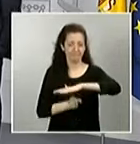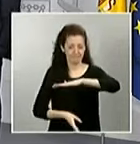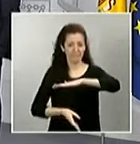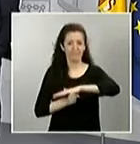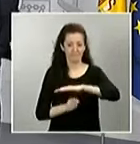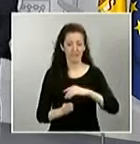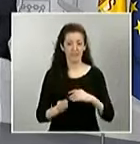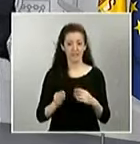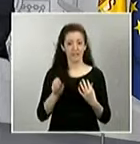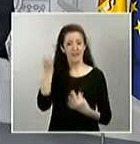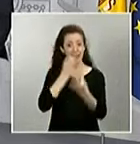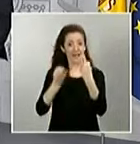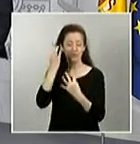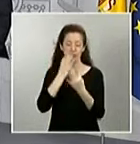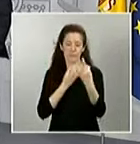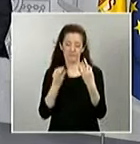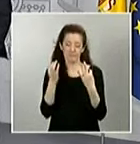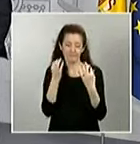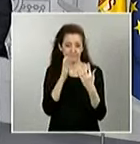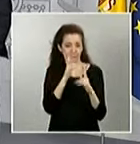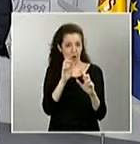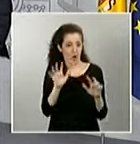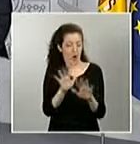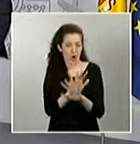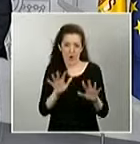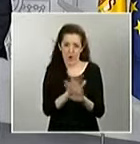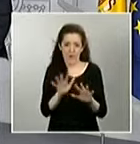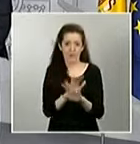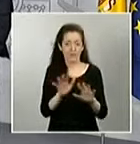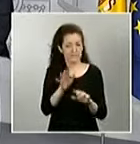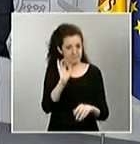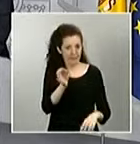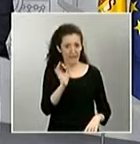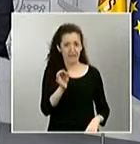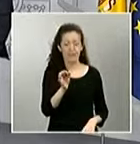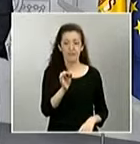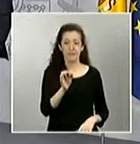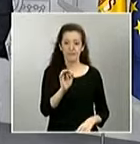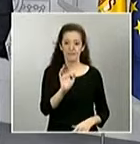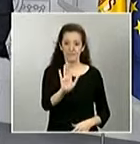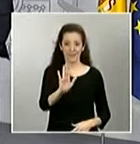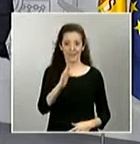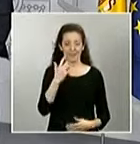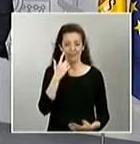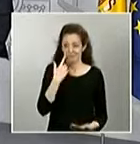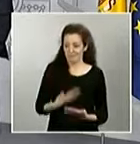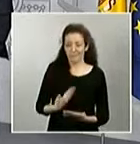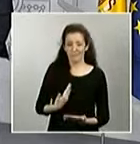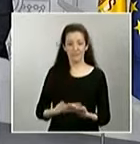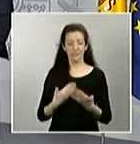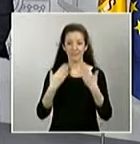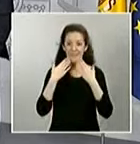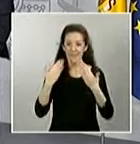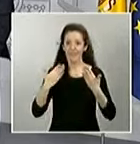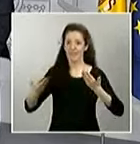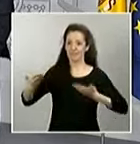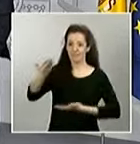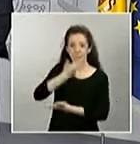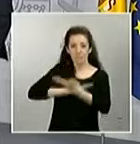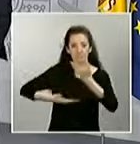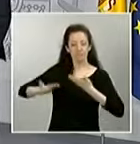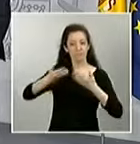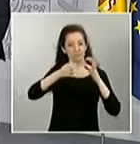son tremendas, pero sí he de decirles que, como están comprobando, la propia unión, la propia unión con la presidenta a la cabeza,